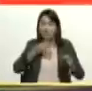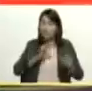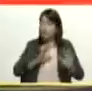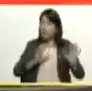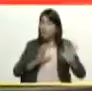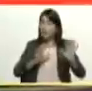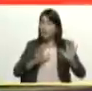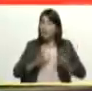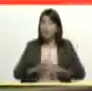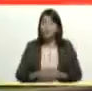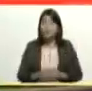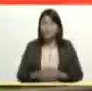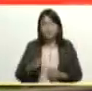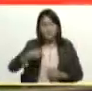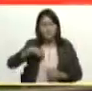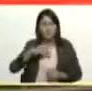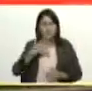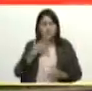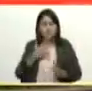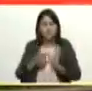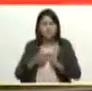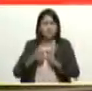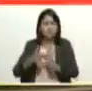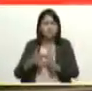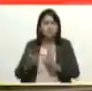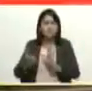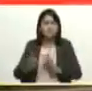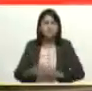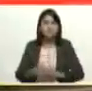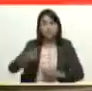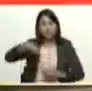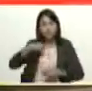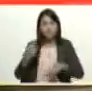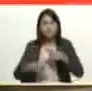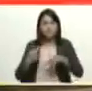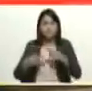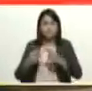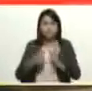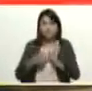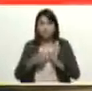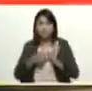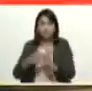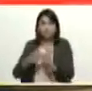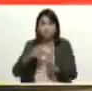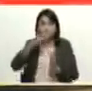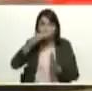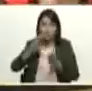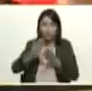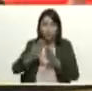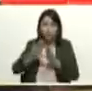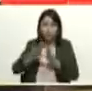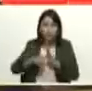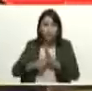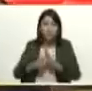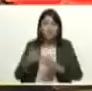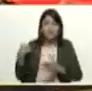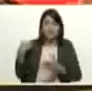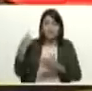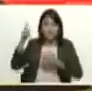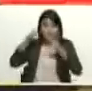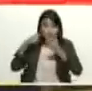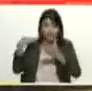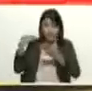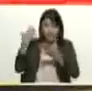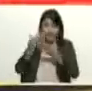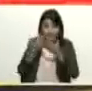tenemos múltiples ejemplos de la forma como en la Revolución Bolivariana hemos enfrentado este flagelo, desde el comandante Chávez